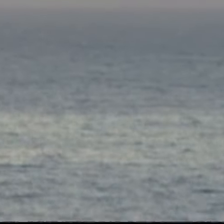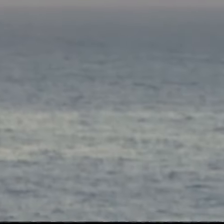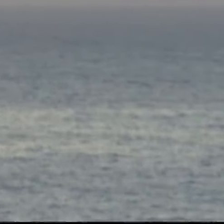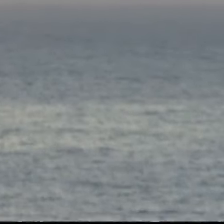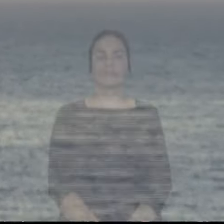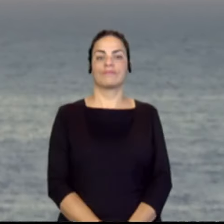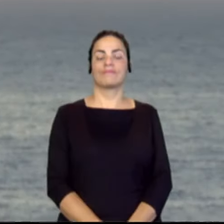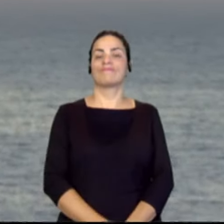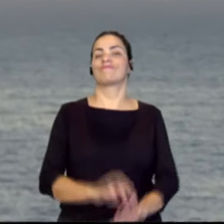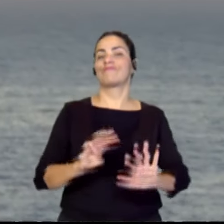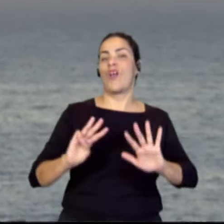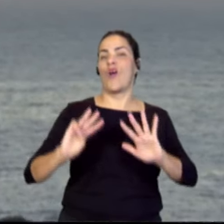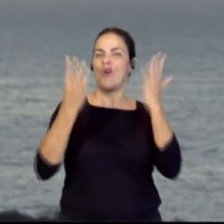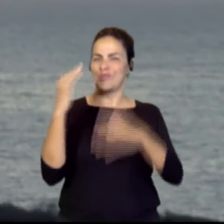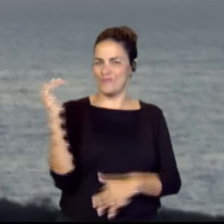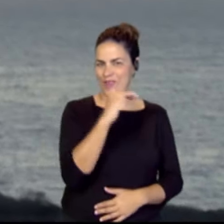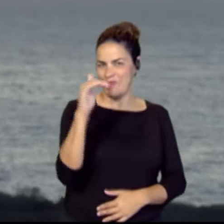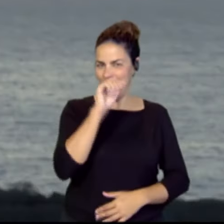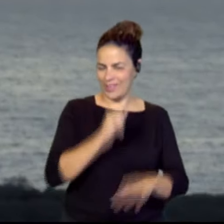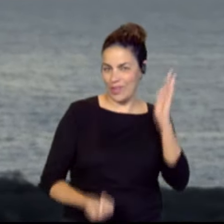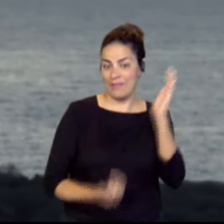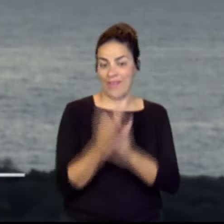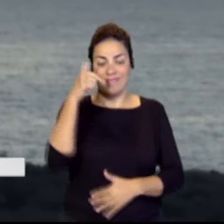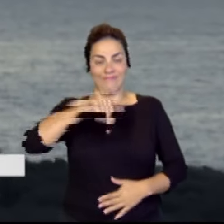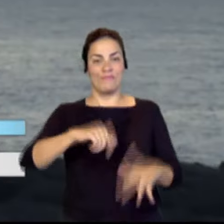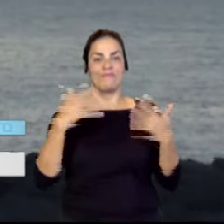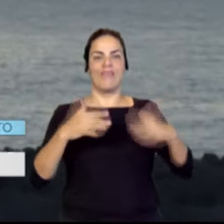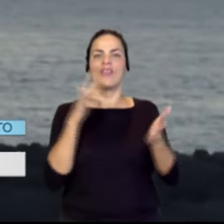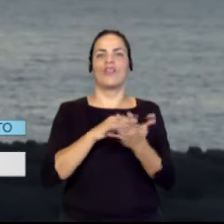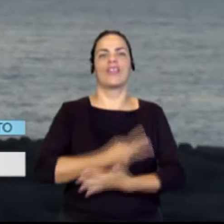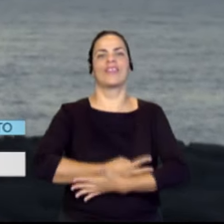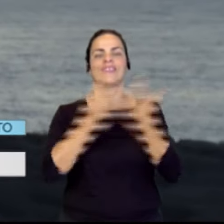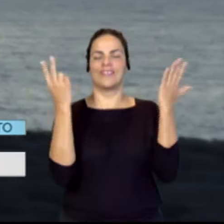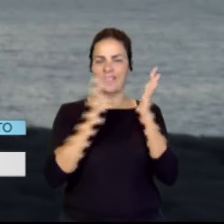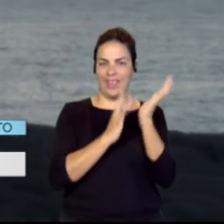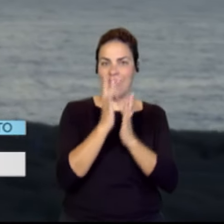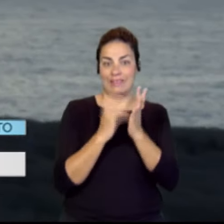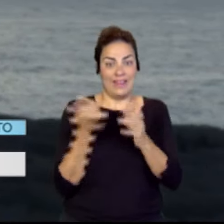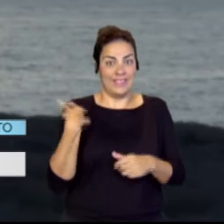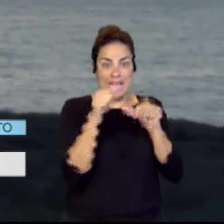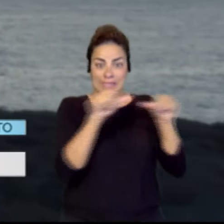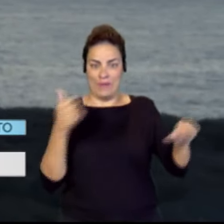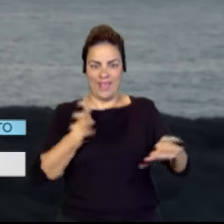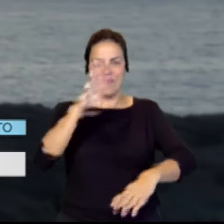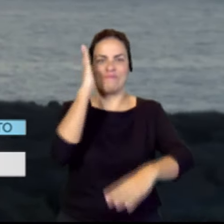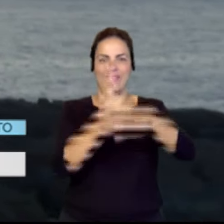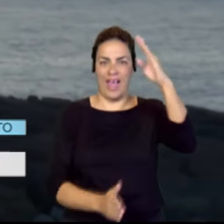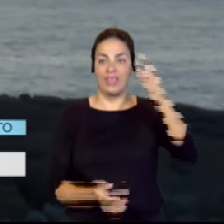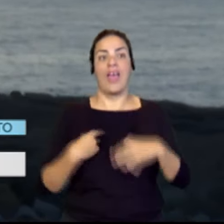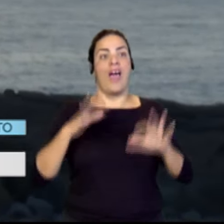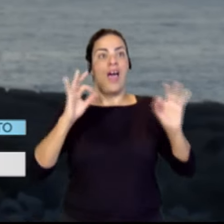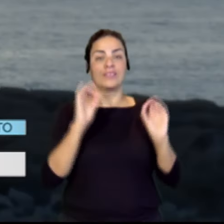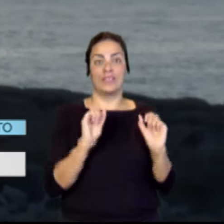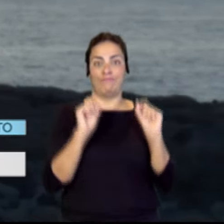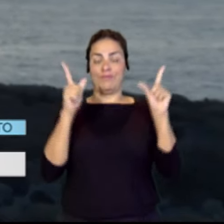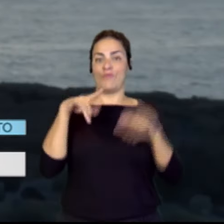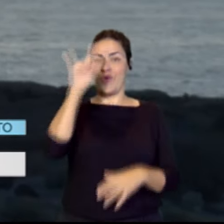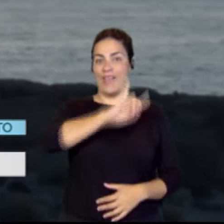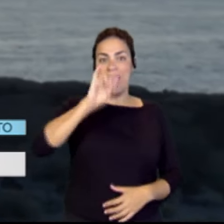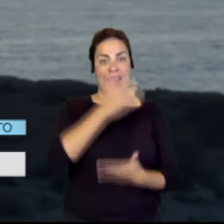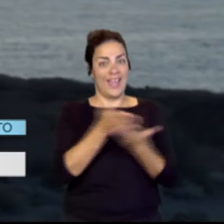8 men cu4 de la mañana de este miércoles 17 de abril Ecuador de la semana as despierta canaria hoy